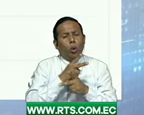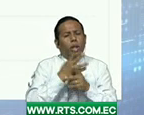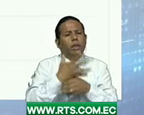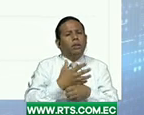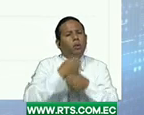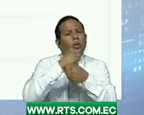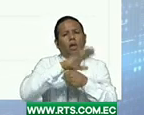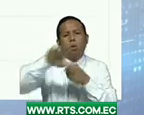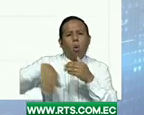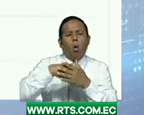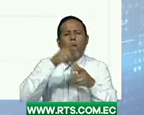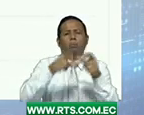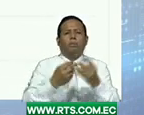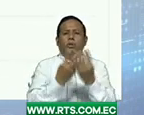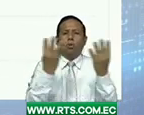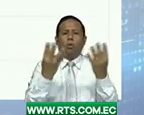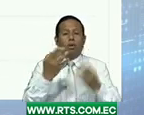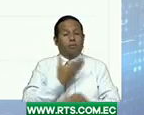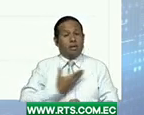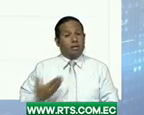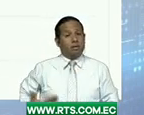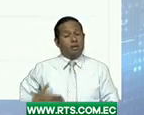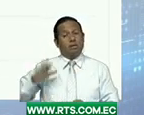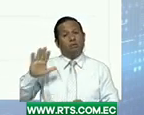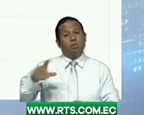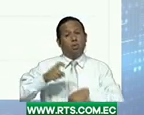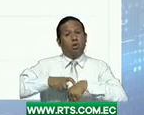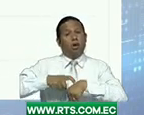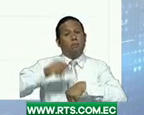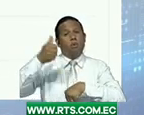de todos. Esto ha escrito el primer mandatario Guillermo Lasso a las